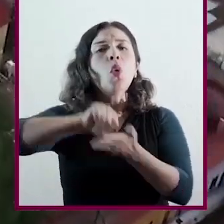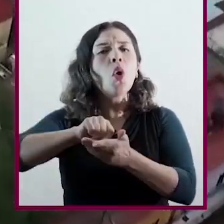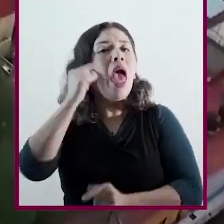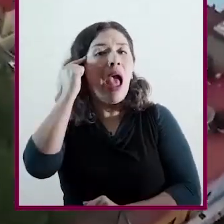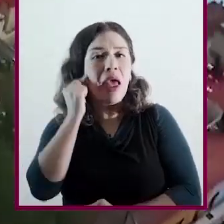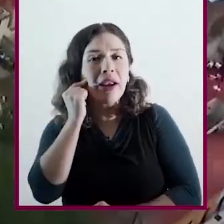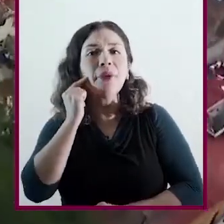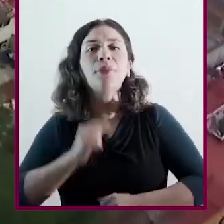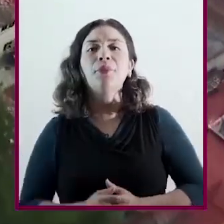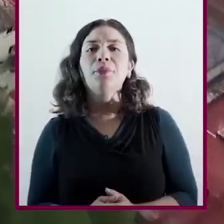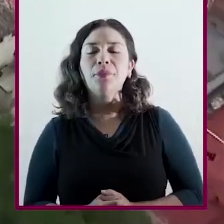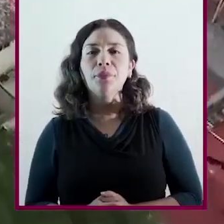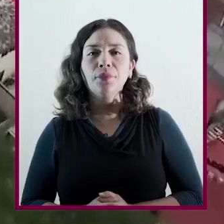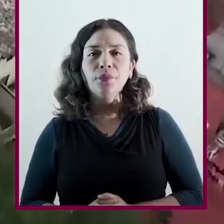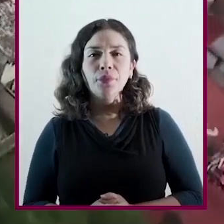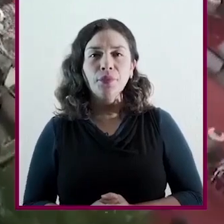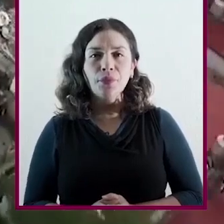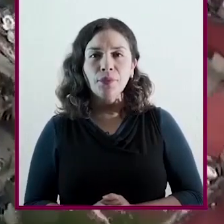en la Colonia Guerrero.